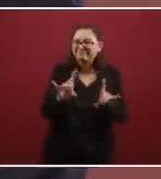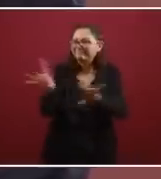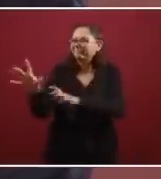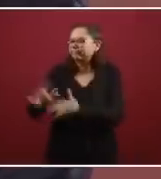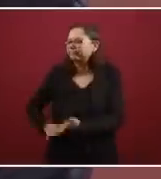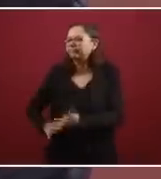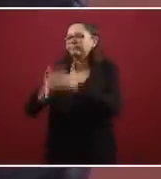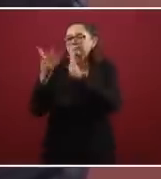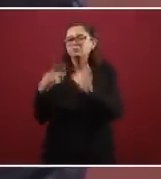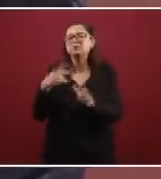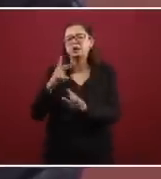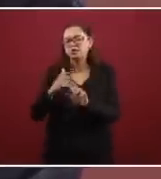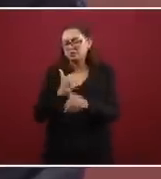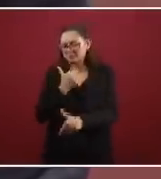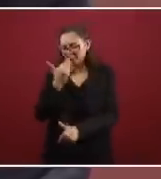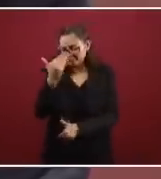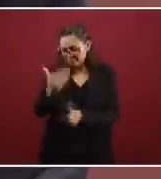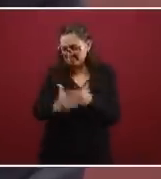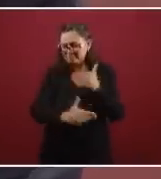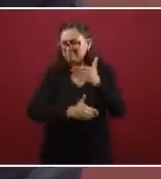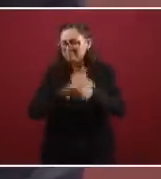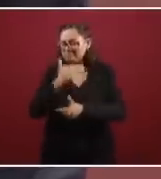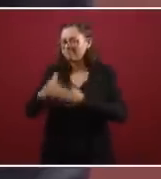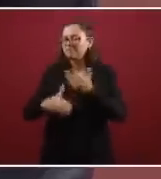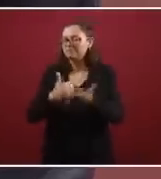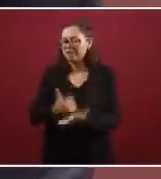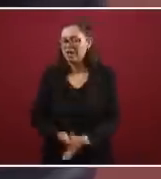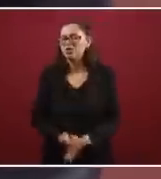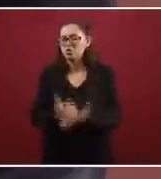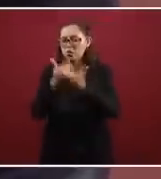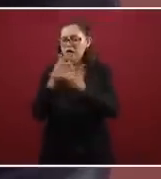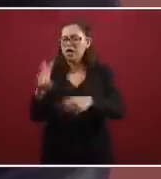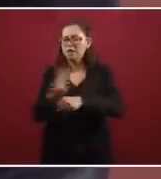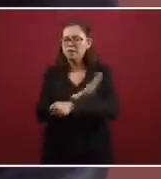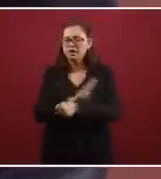que todos